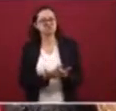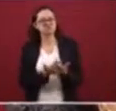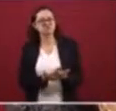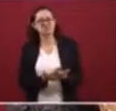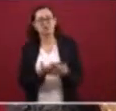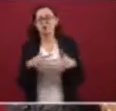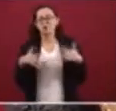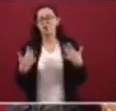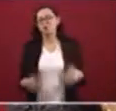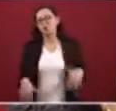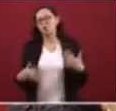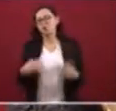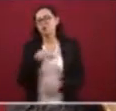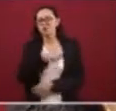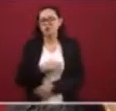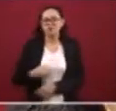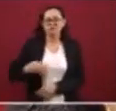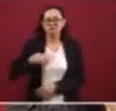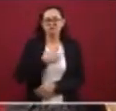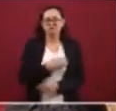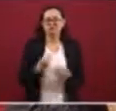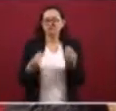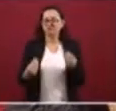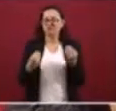y pues